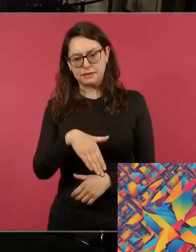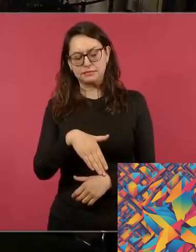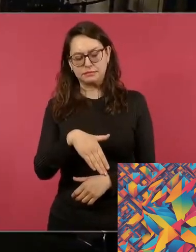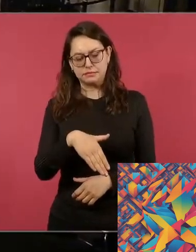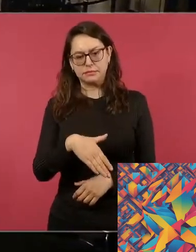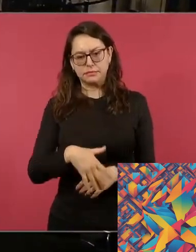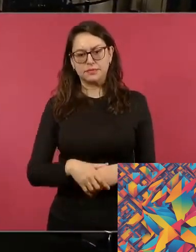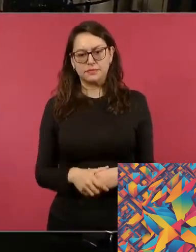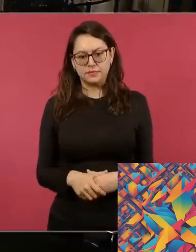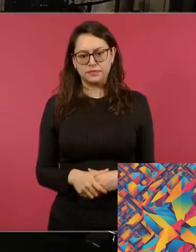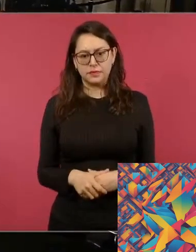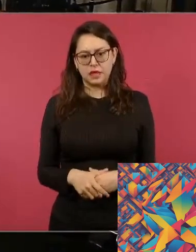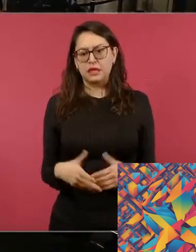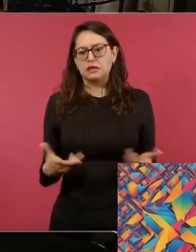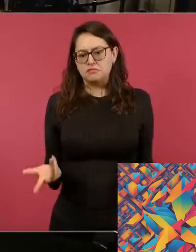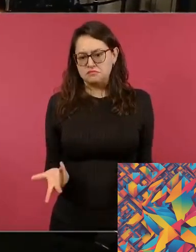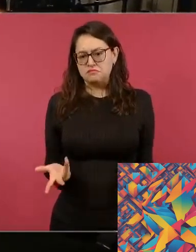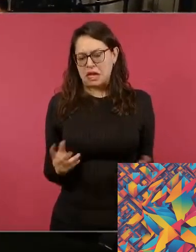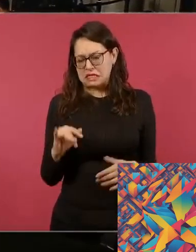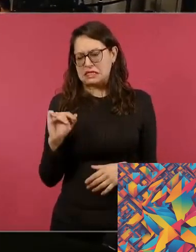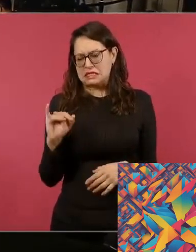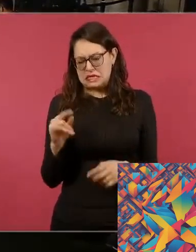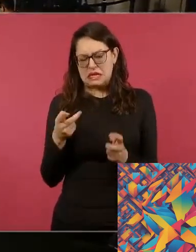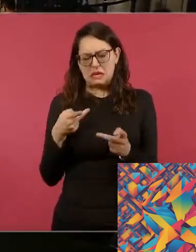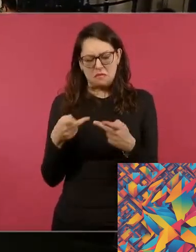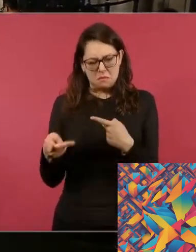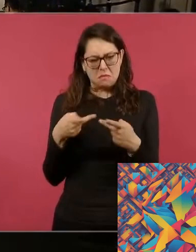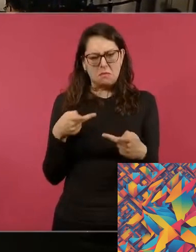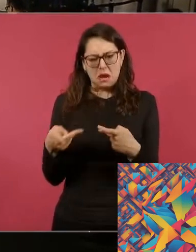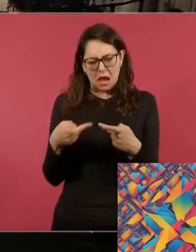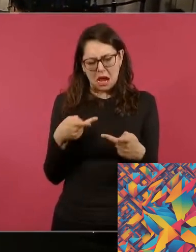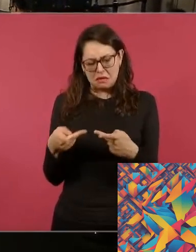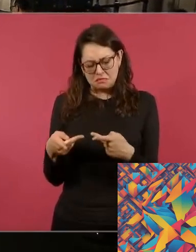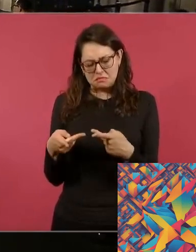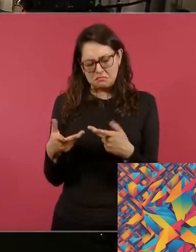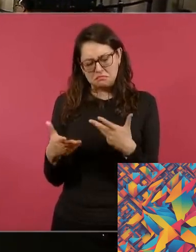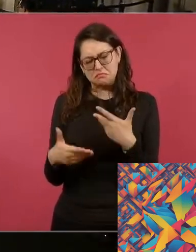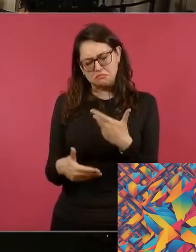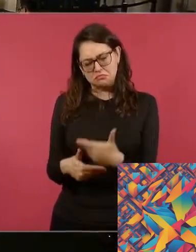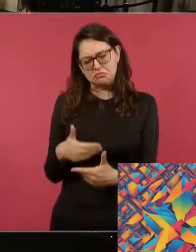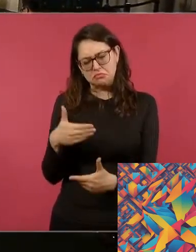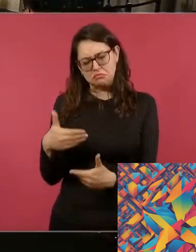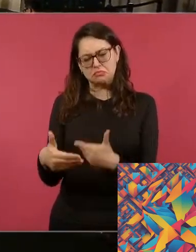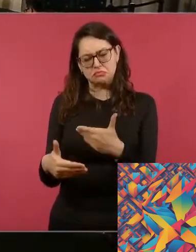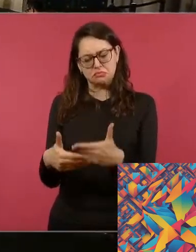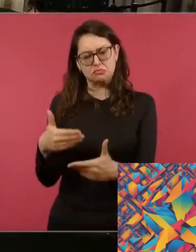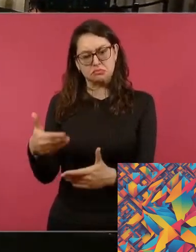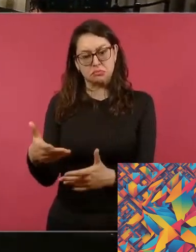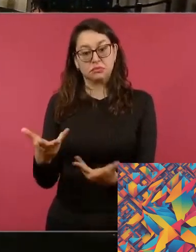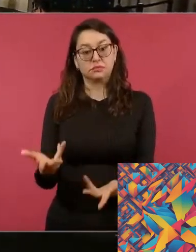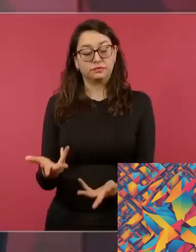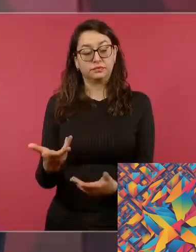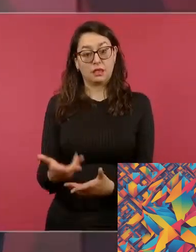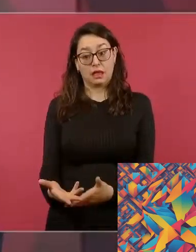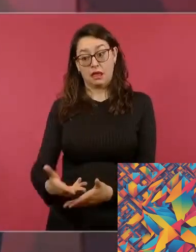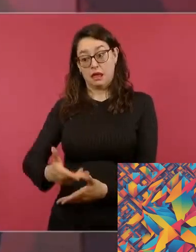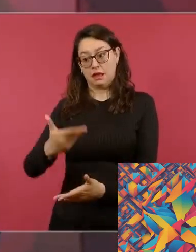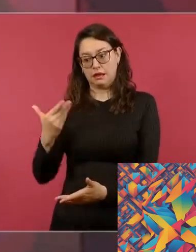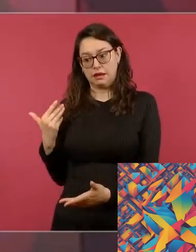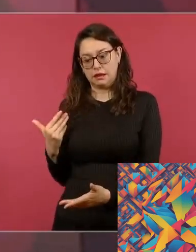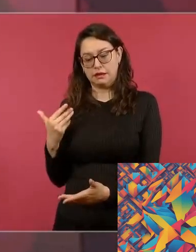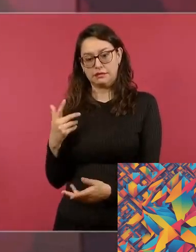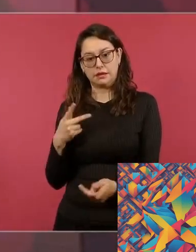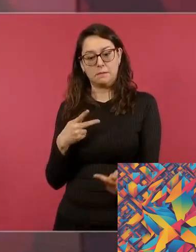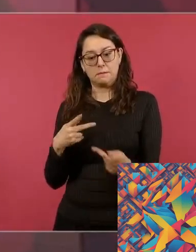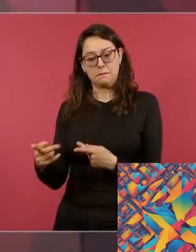inclusión social. El programa Jóvenes Construyendo el Futuro es un ejemplo claro de cómo se puede trabajar para desmantelar las redes de violencia desde